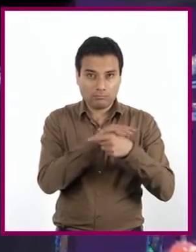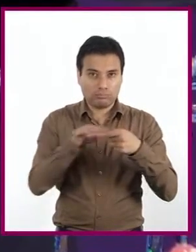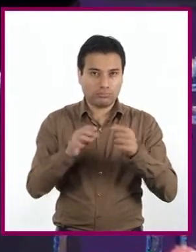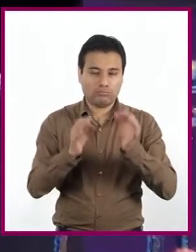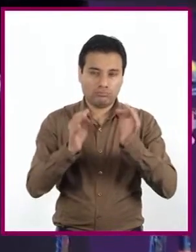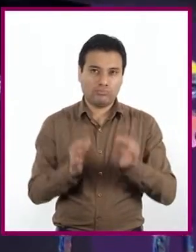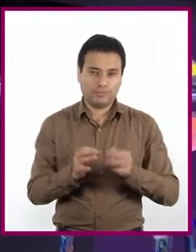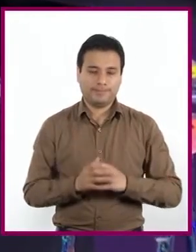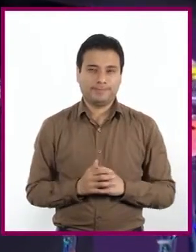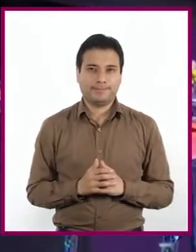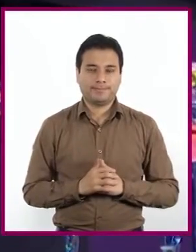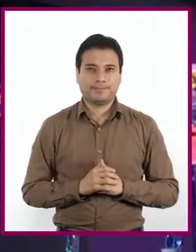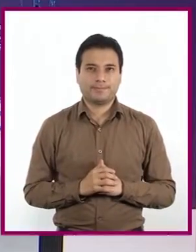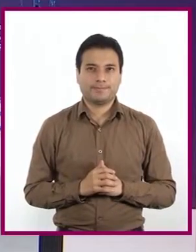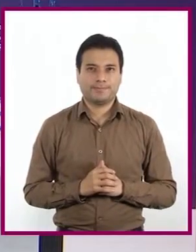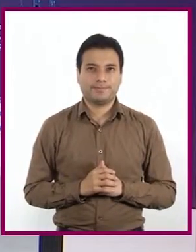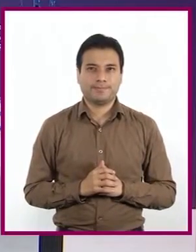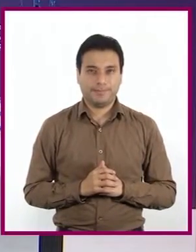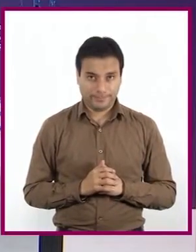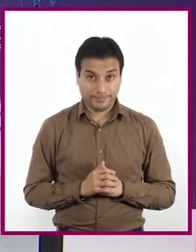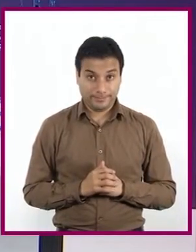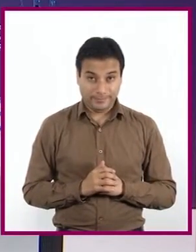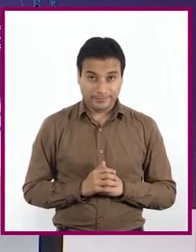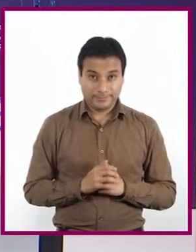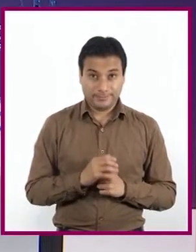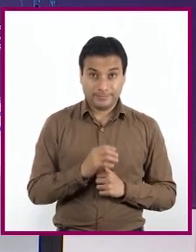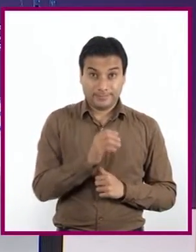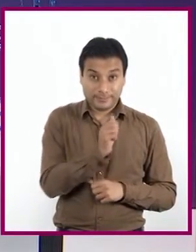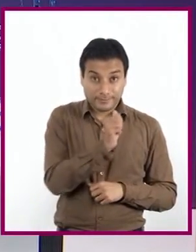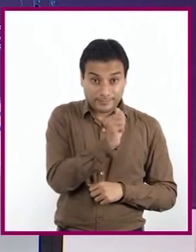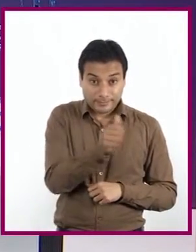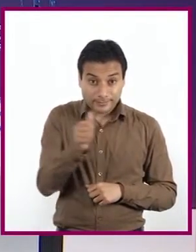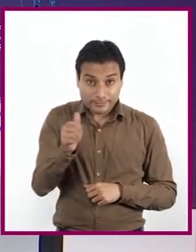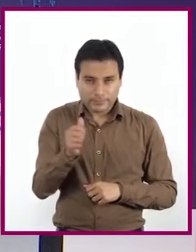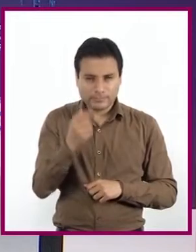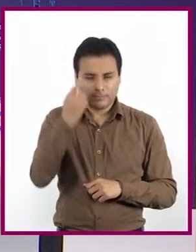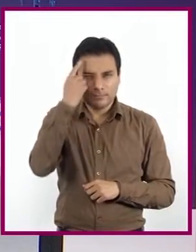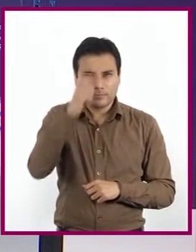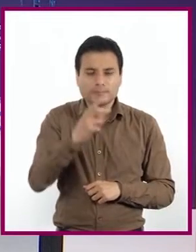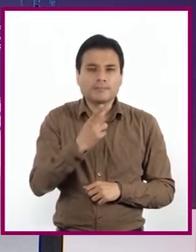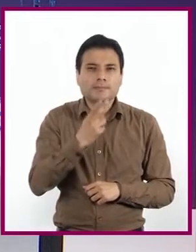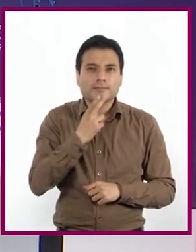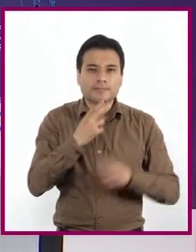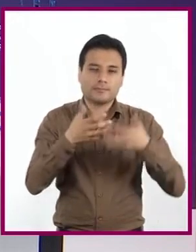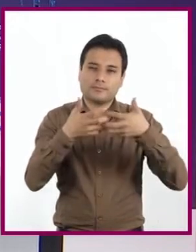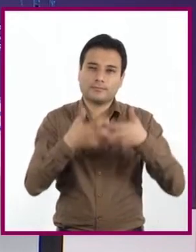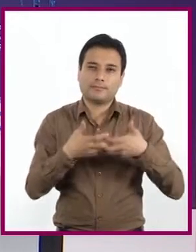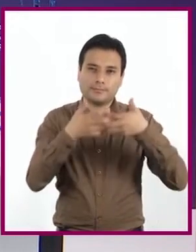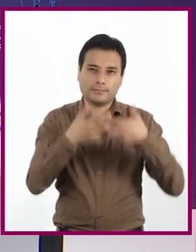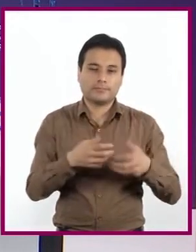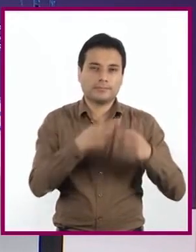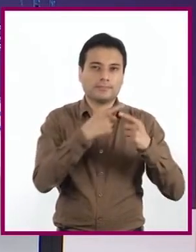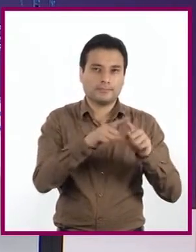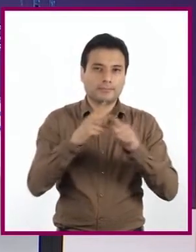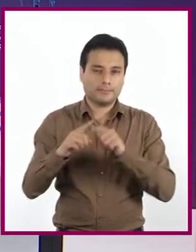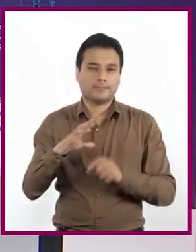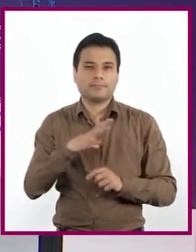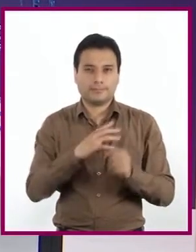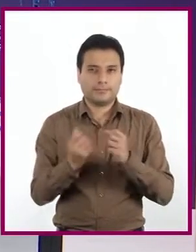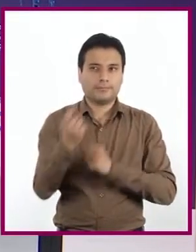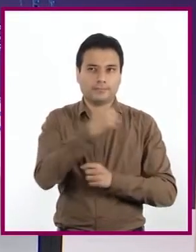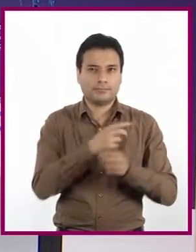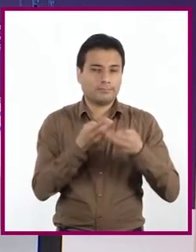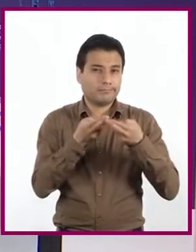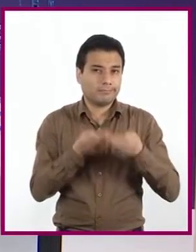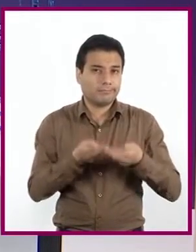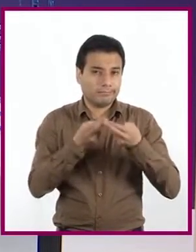agua. Cada electrolito tiene su propia función en el organismo. Algunos son más abundantes porque